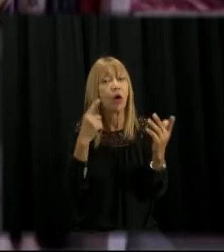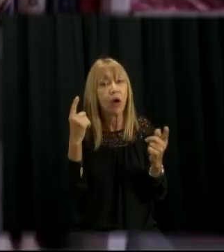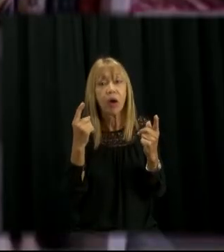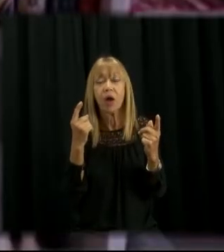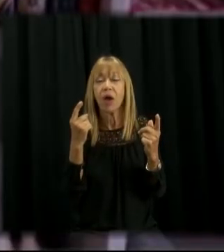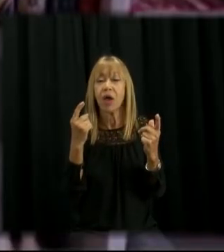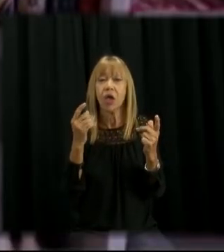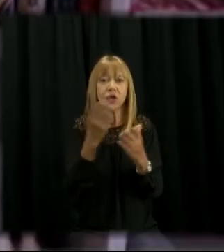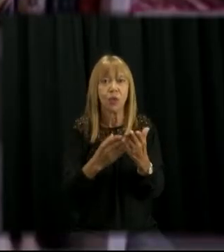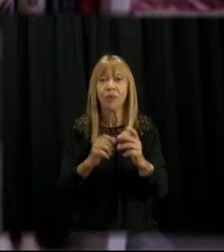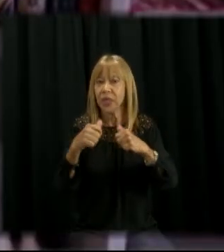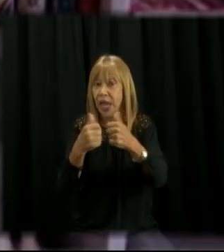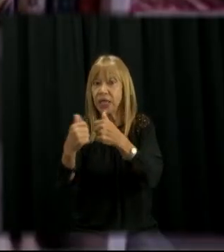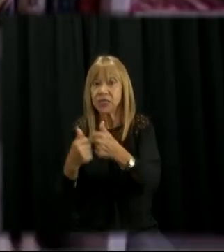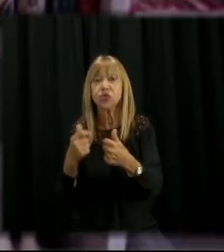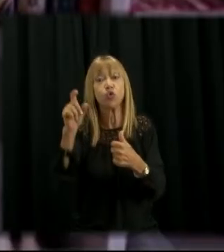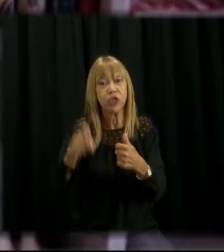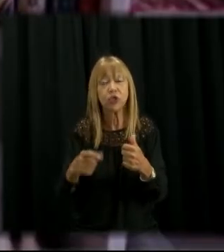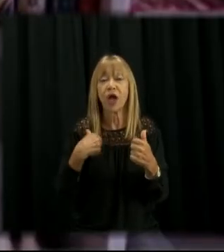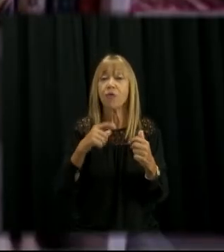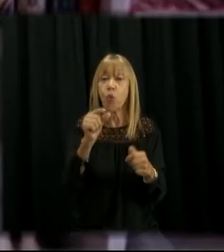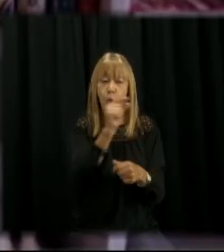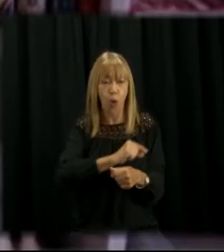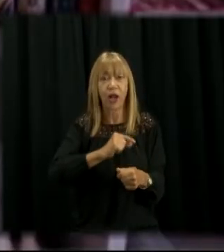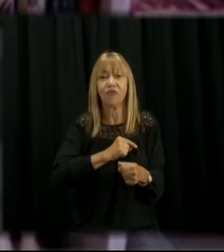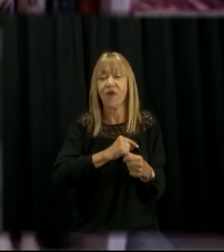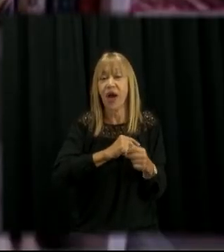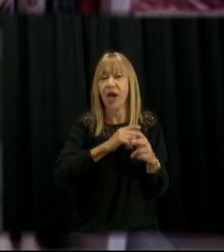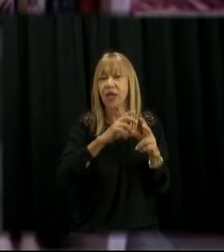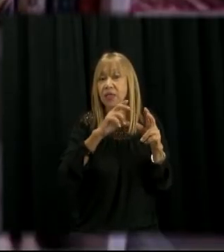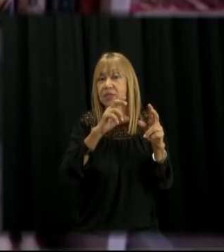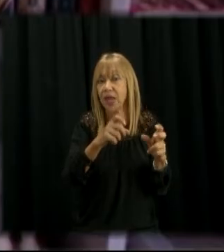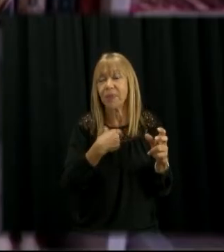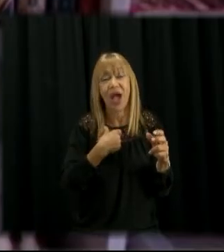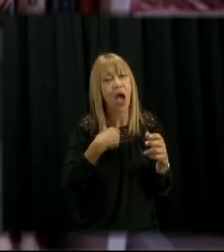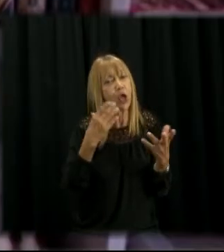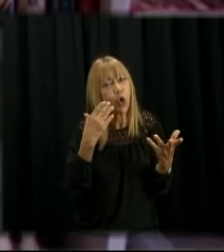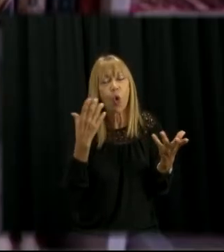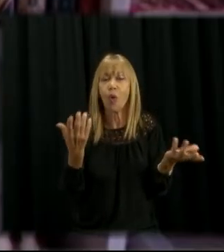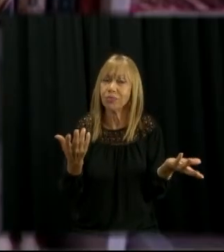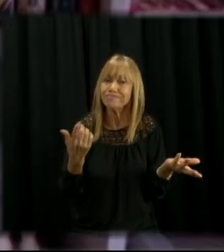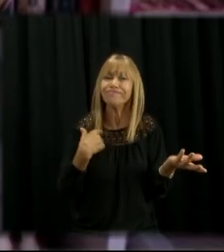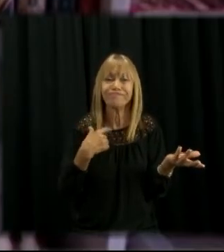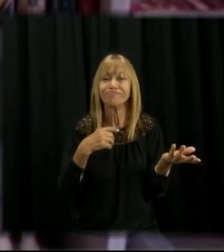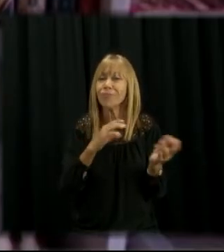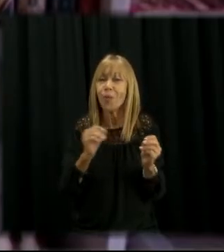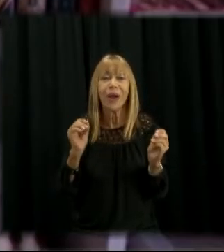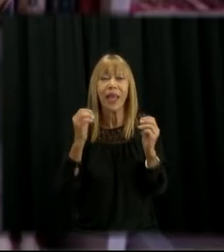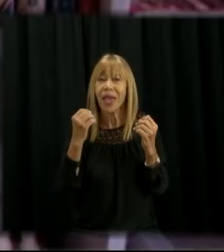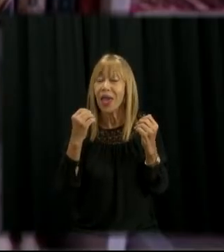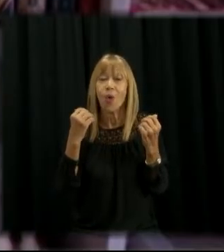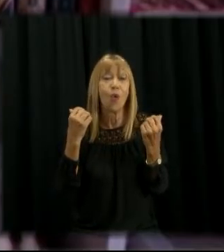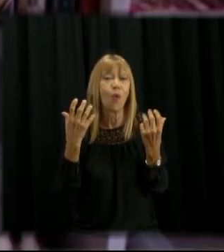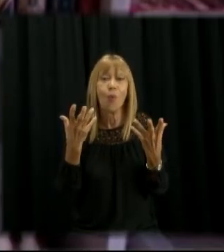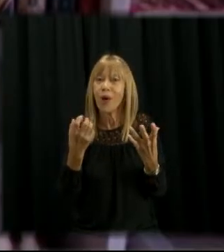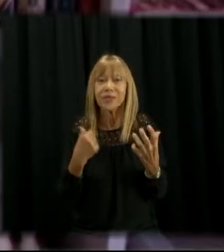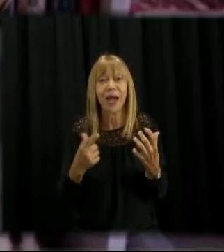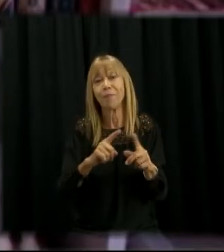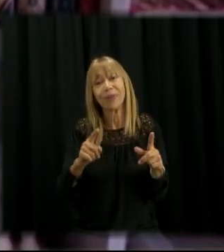auditados. Incluso si algunas agencias tienen que tener una